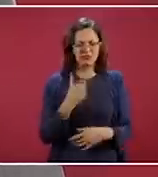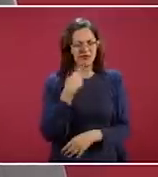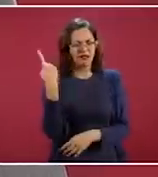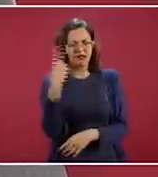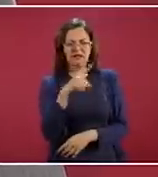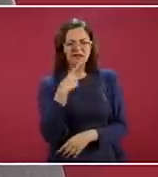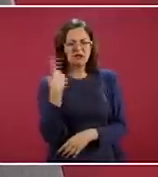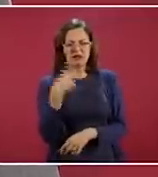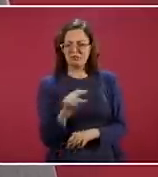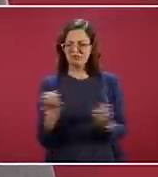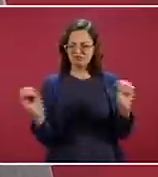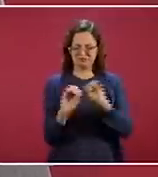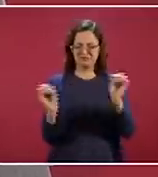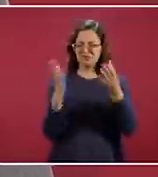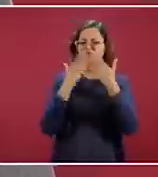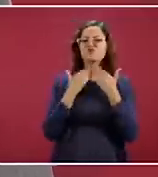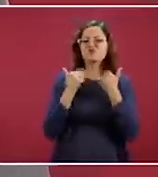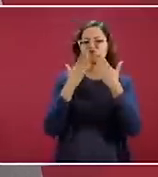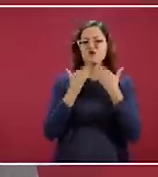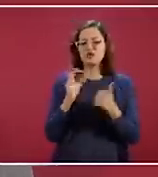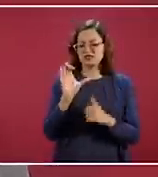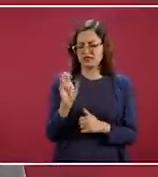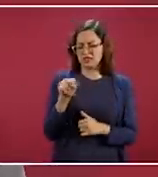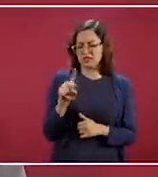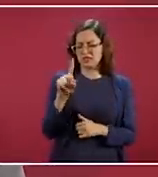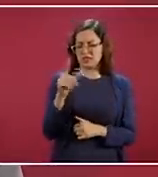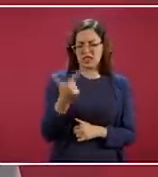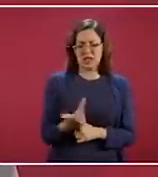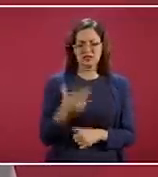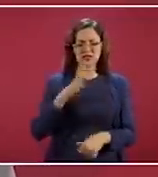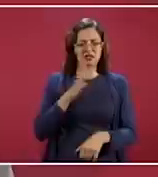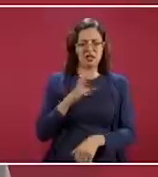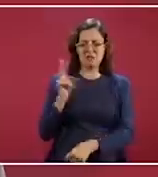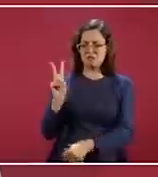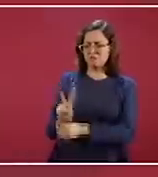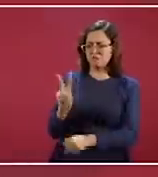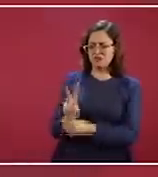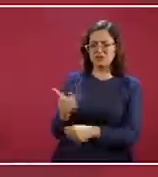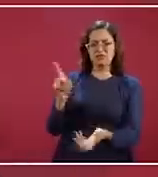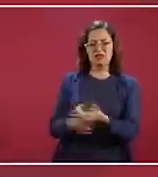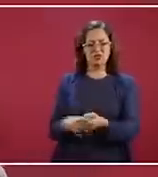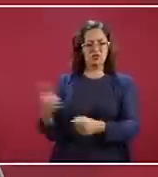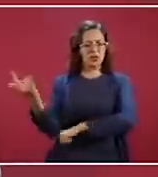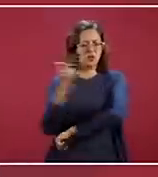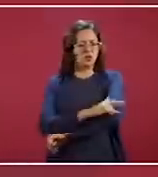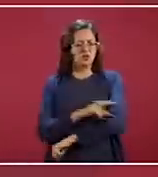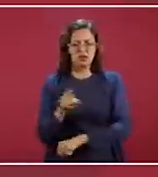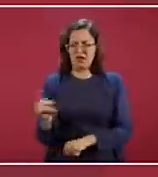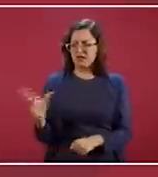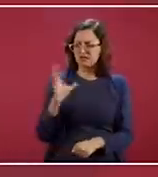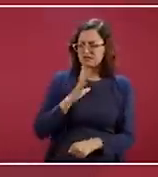un observador de la Comisión Nacional de los Derechos Humanos, es evidente que ha ido